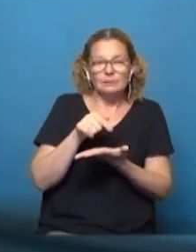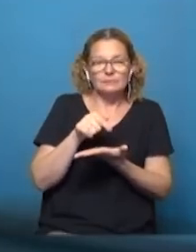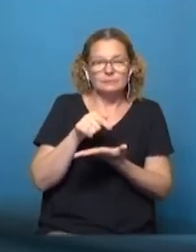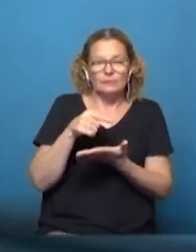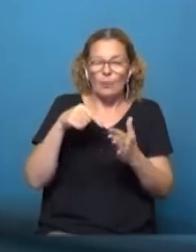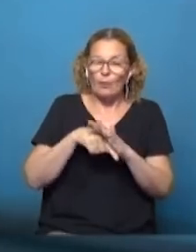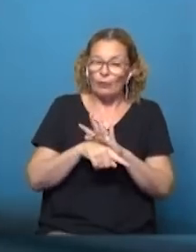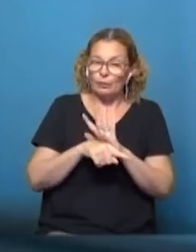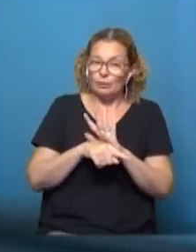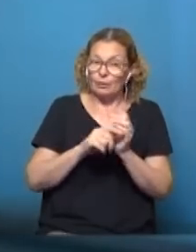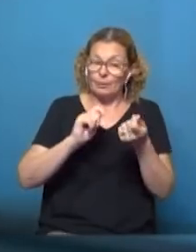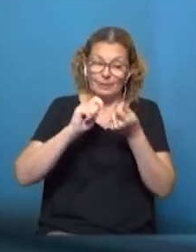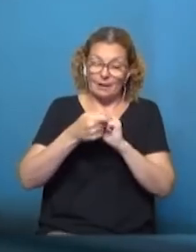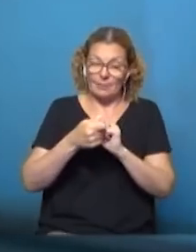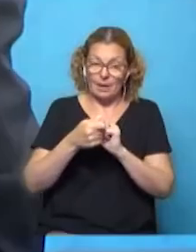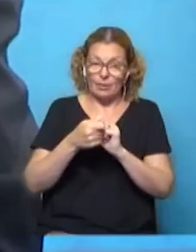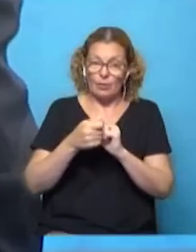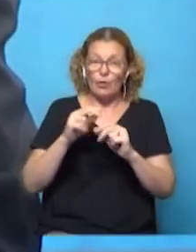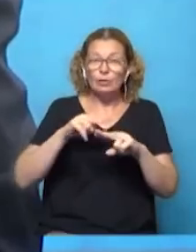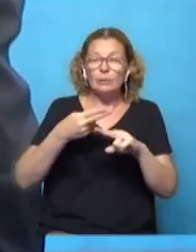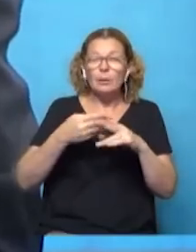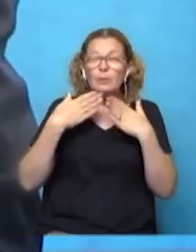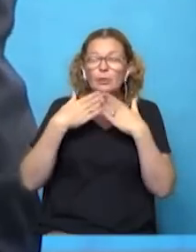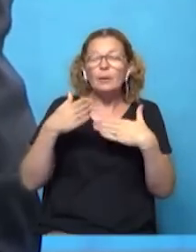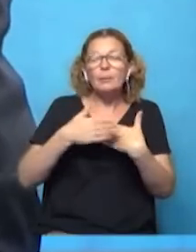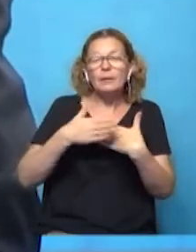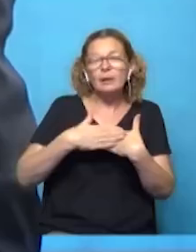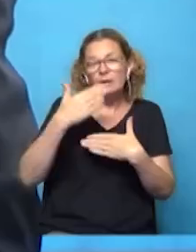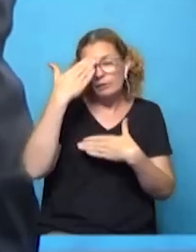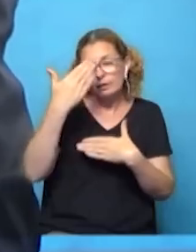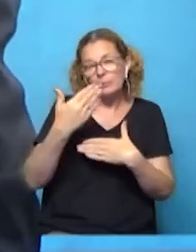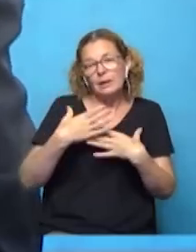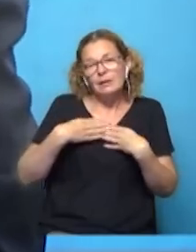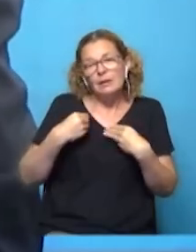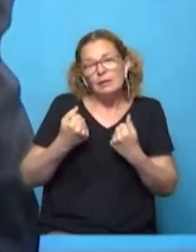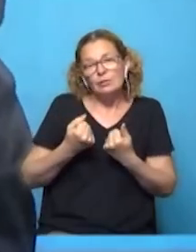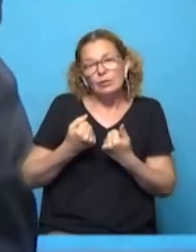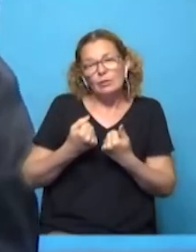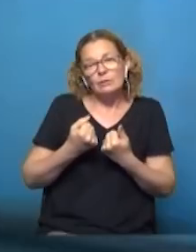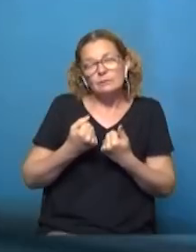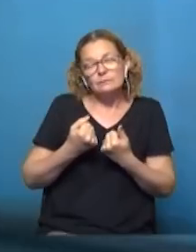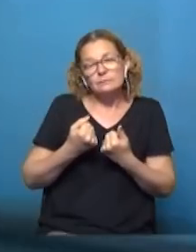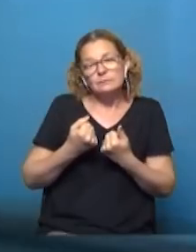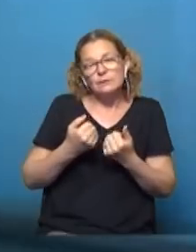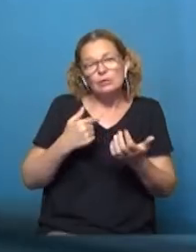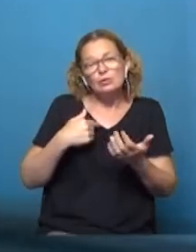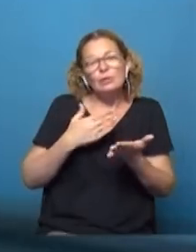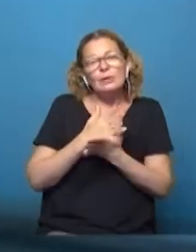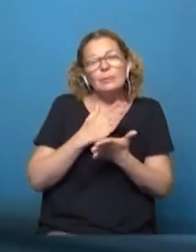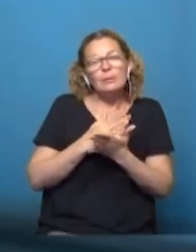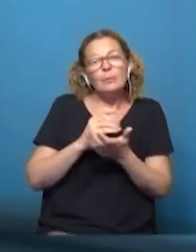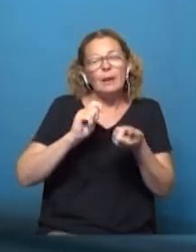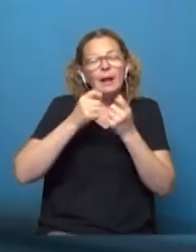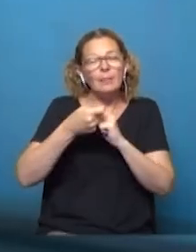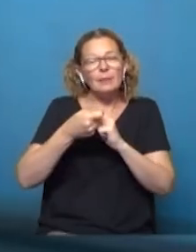profundamente cambiado vuelvo a preguntarte te sentís más cerca del frente de Pereira de orsi yo siempre pensé que para